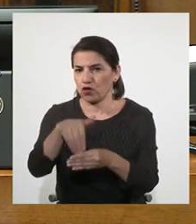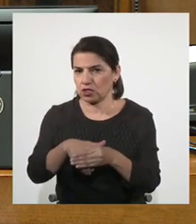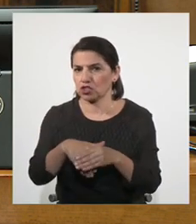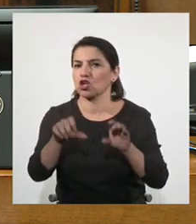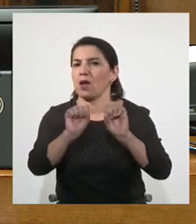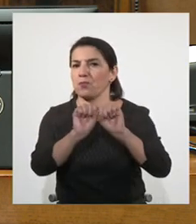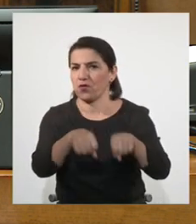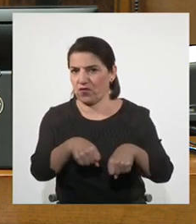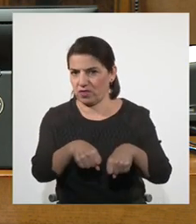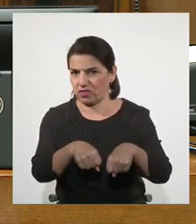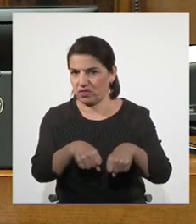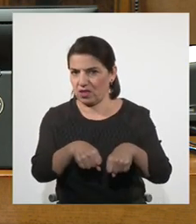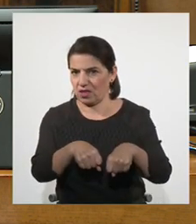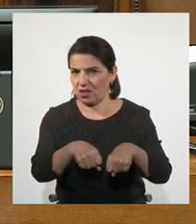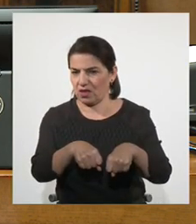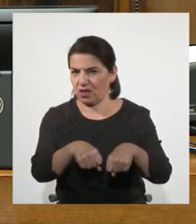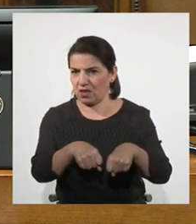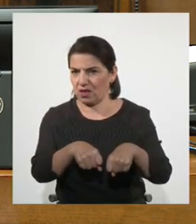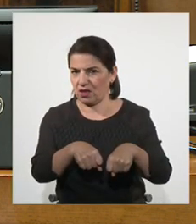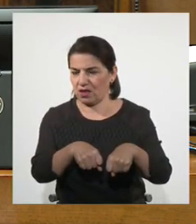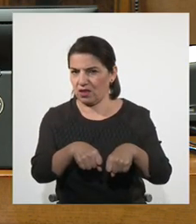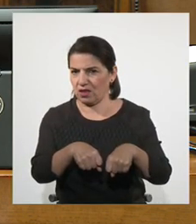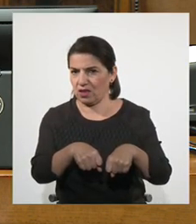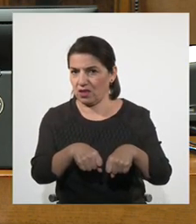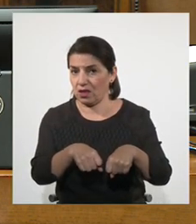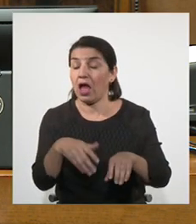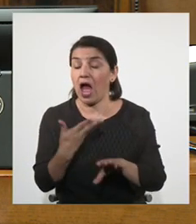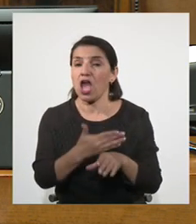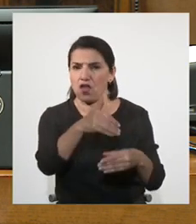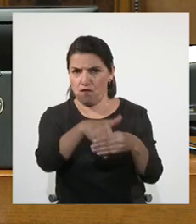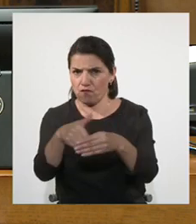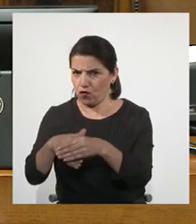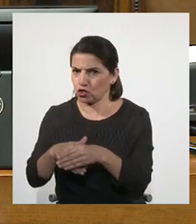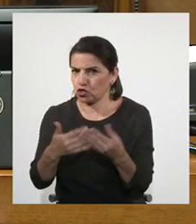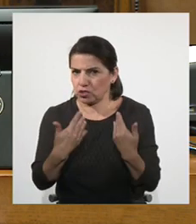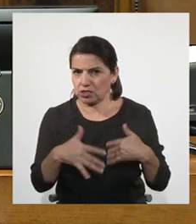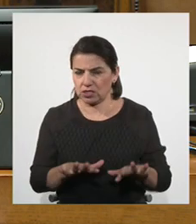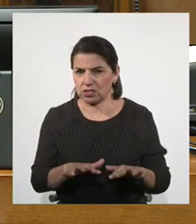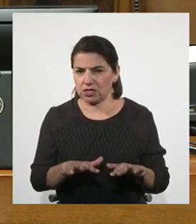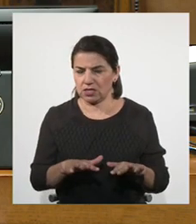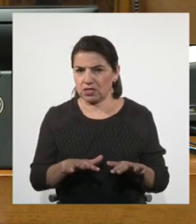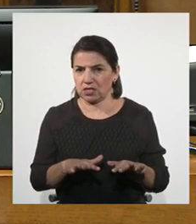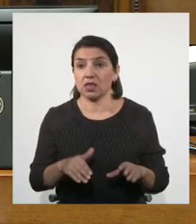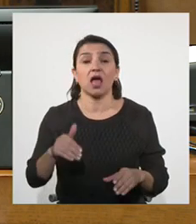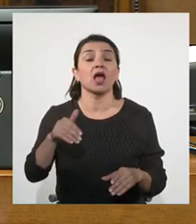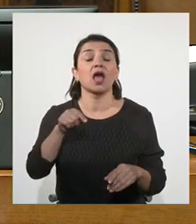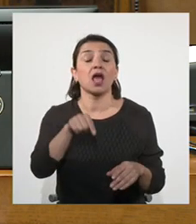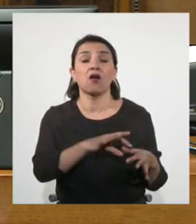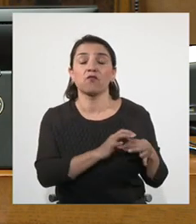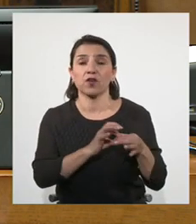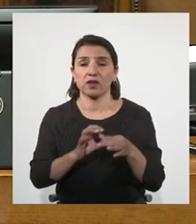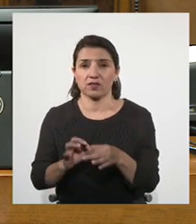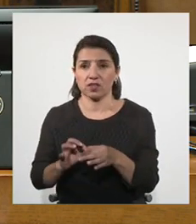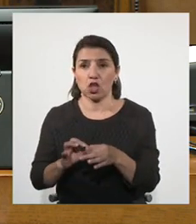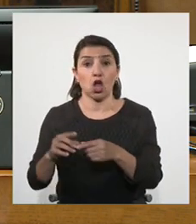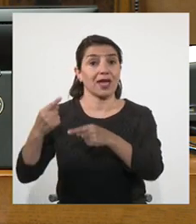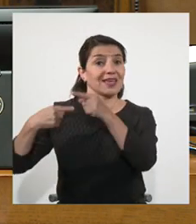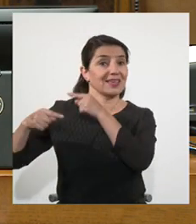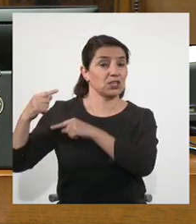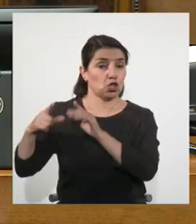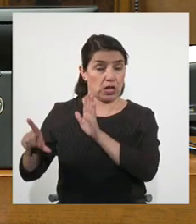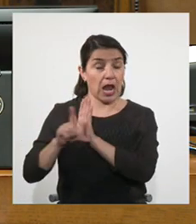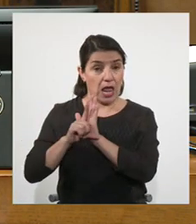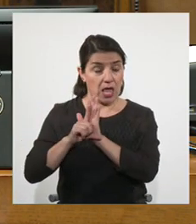aprobada, sin perjuicio, con los votos emitidos, sin perjuicio, lo cual, para los efectos de la historia de la ley, puede